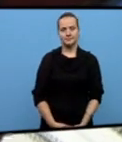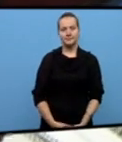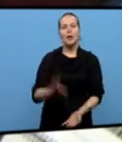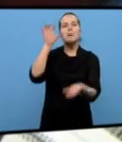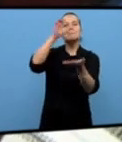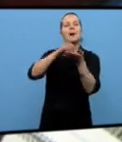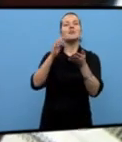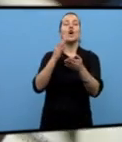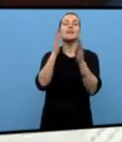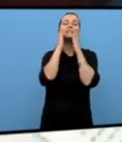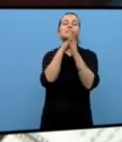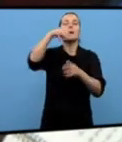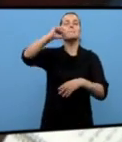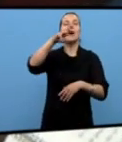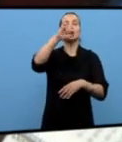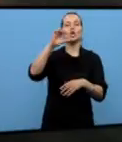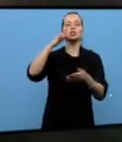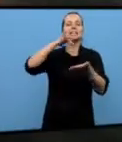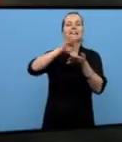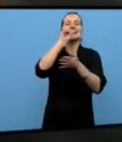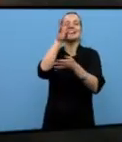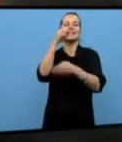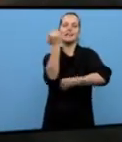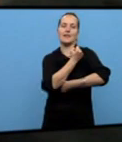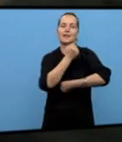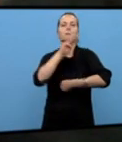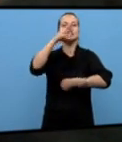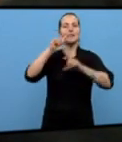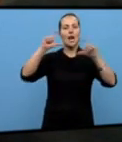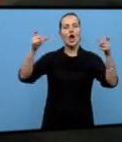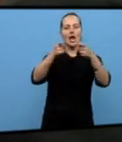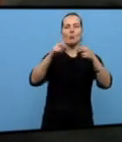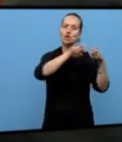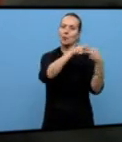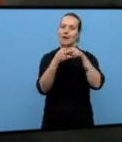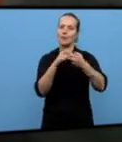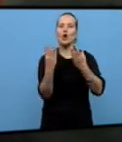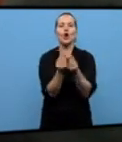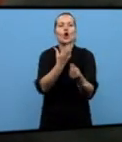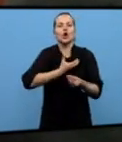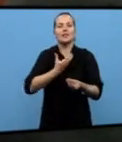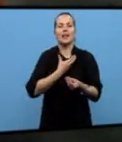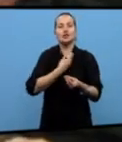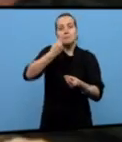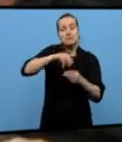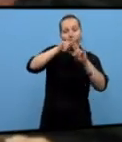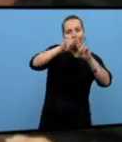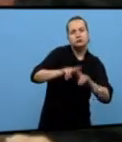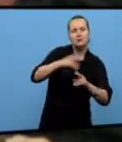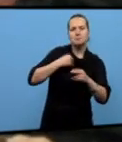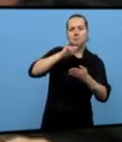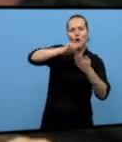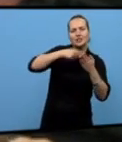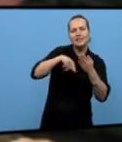O Pazo de San Marcos acollerá o martes 13 de decembro o terceiro encontro de cooperación cos concellos, que nesta ocasión analizará a contratación